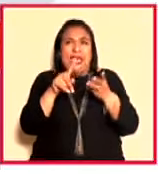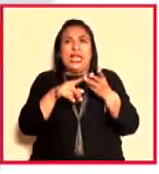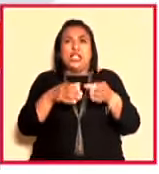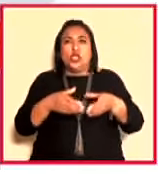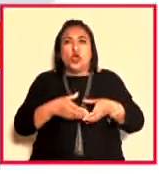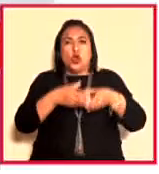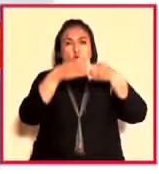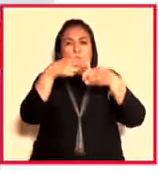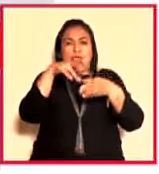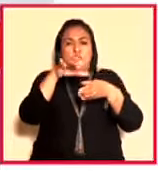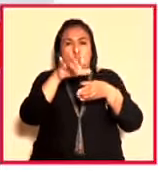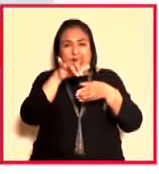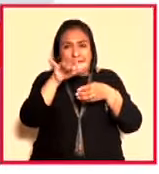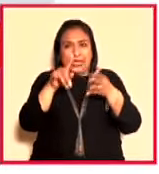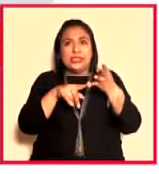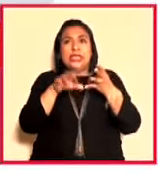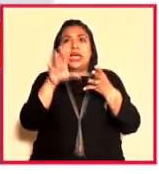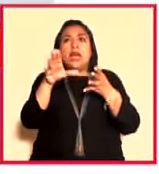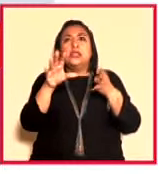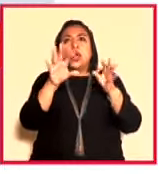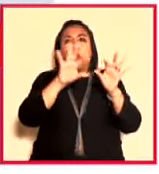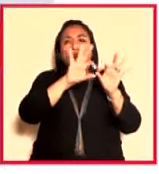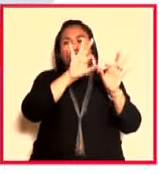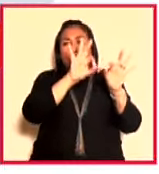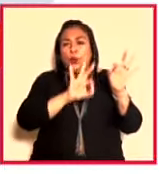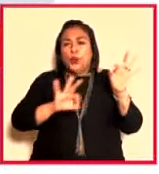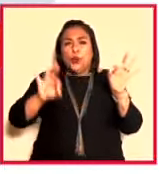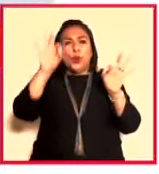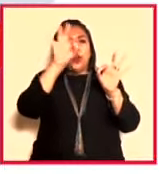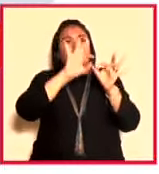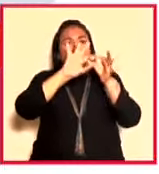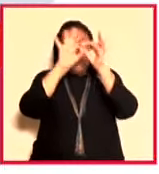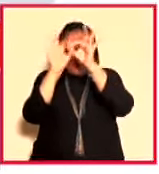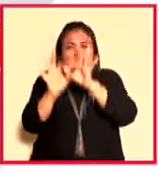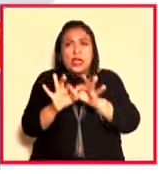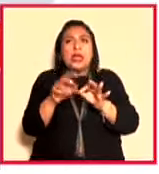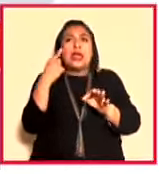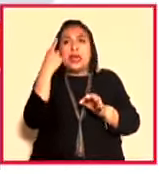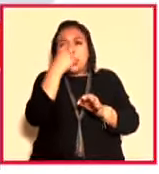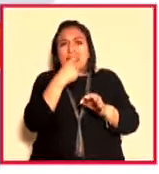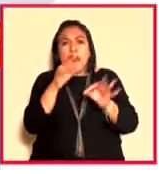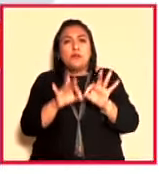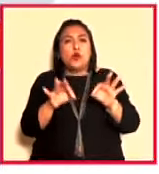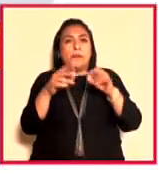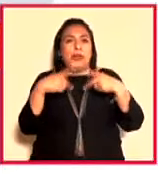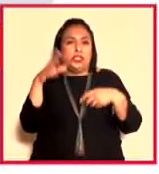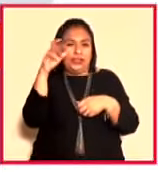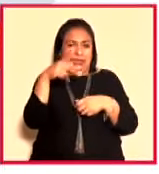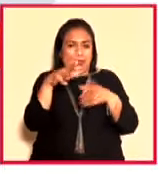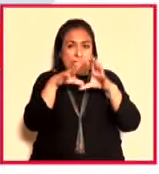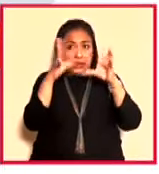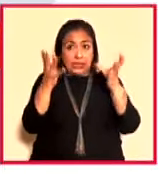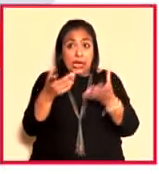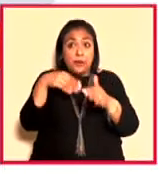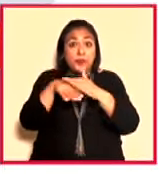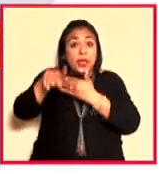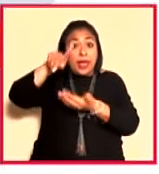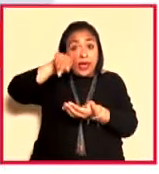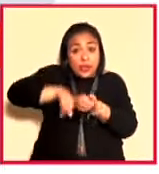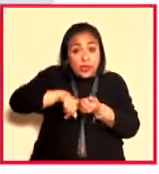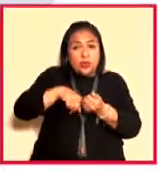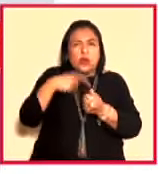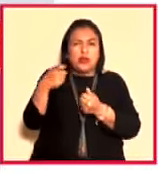neoclásicas jónicas o los medallones que son retratos de importantes científicos de la Tierra. En el interior, esta intención